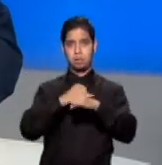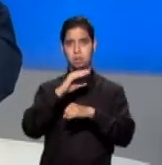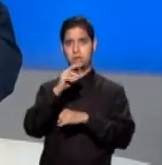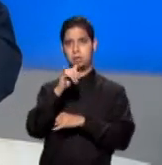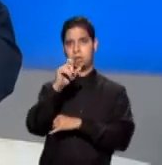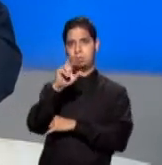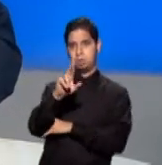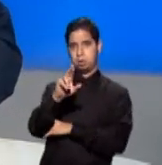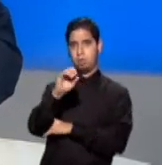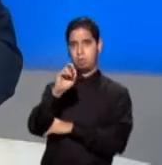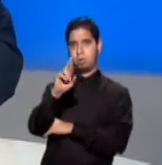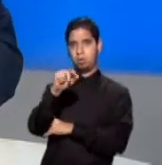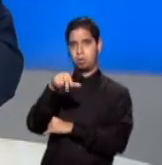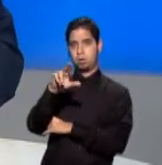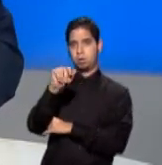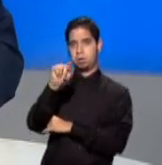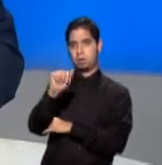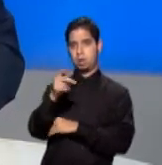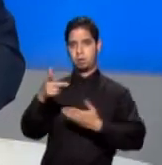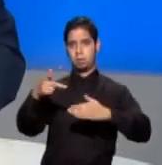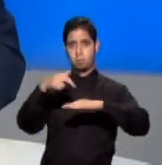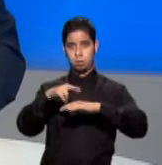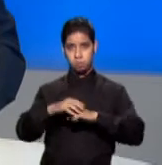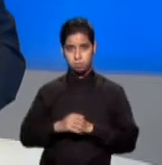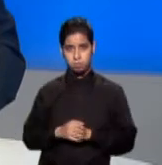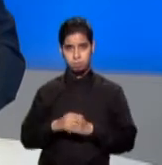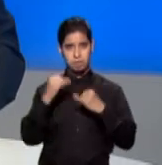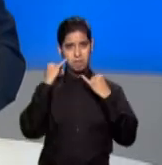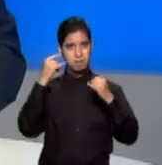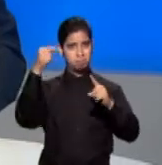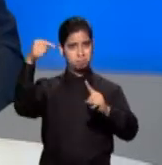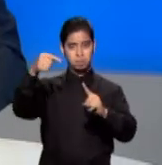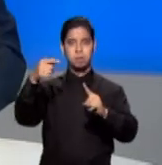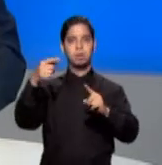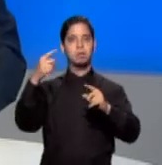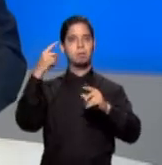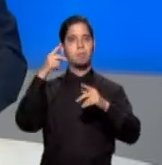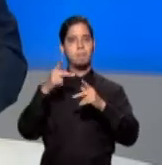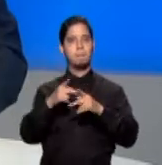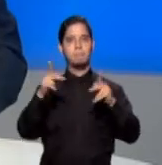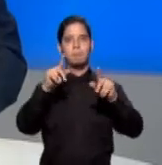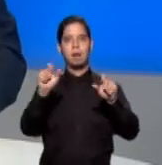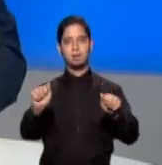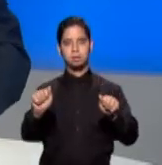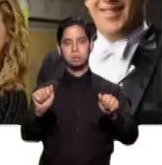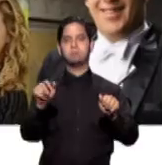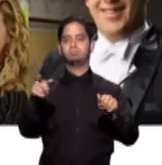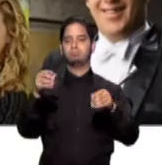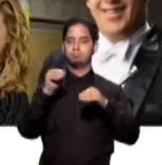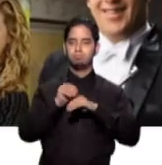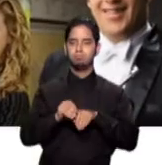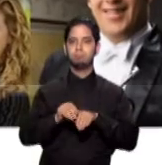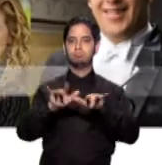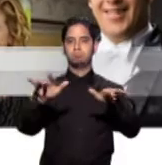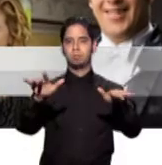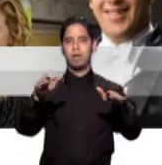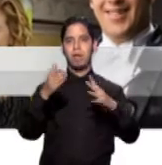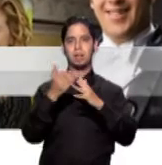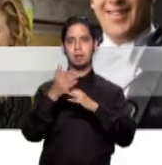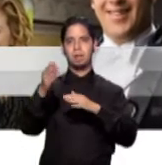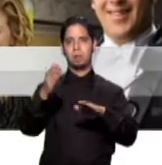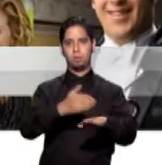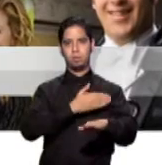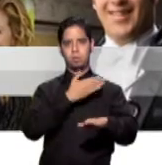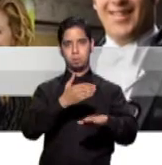Puerto Rico, festival cuyo propósito es promover la paz y la hermandad entre naciones a través de la música. Desde este viernes,